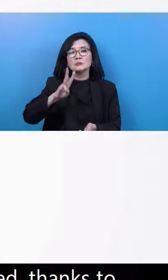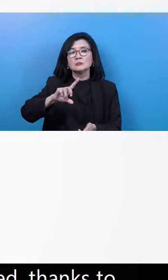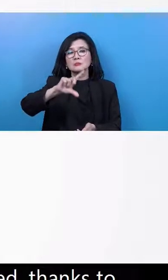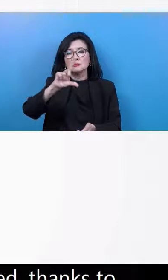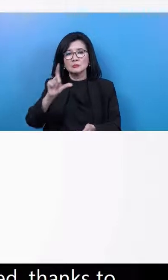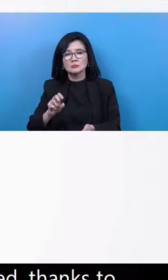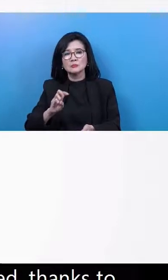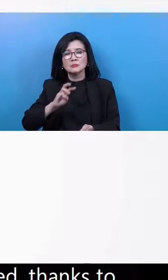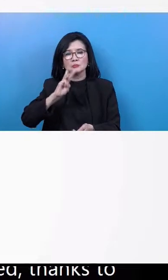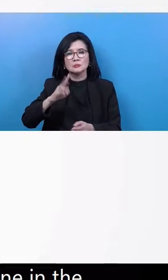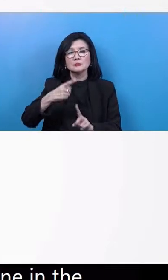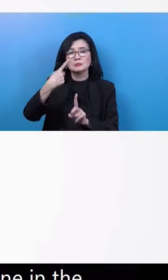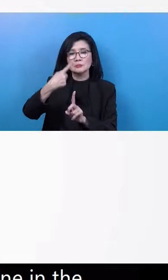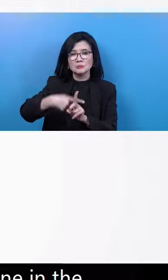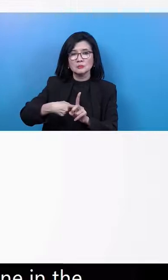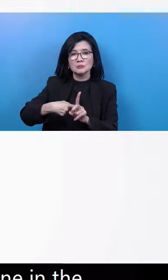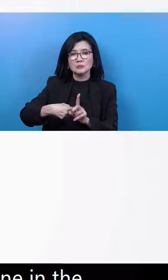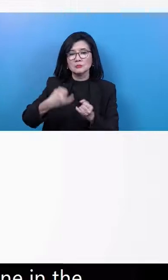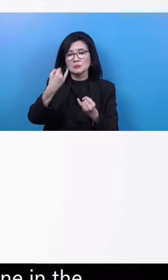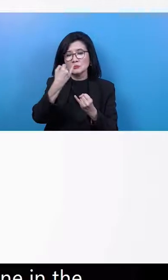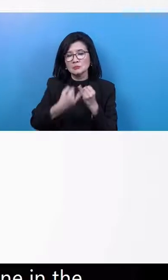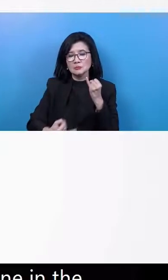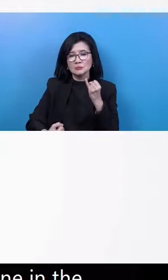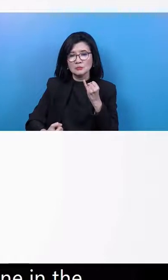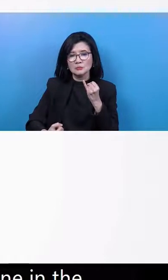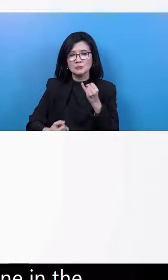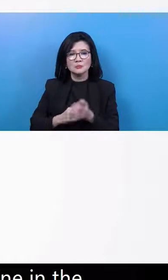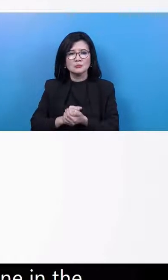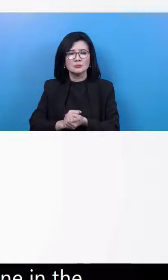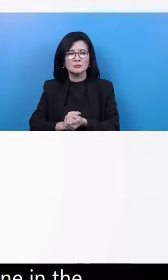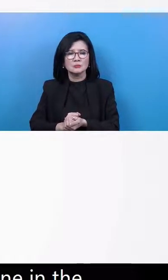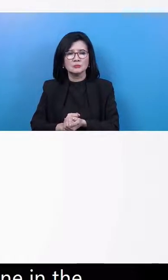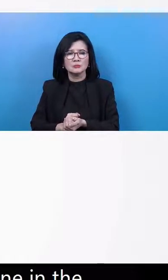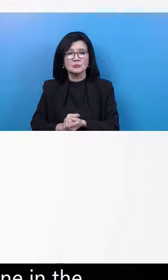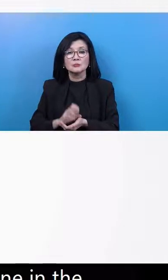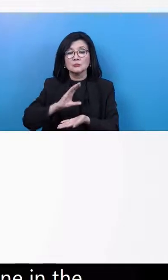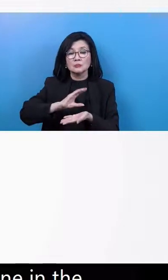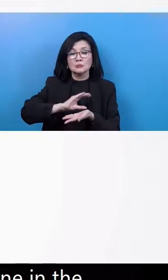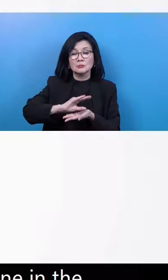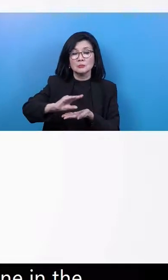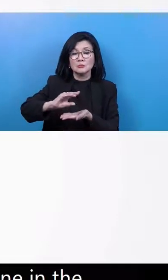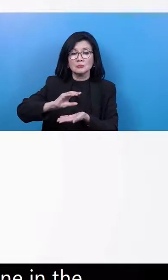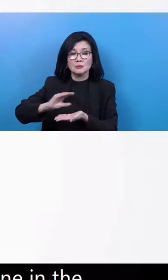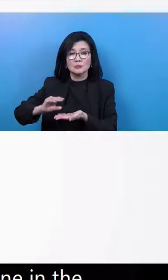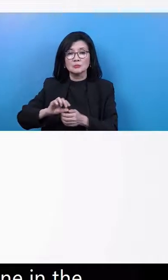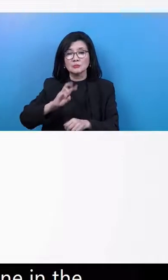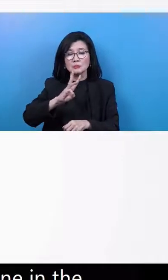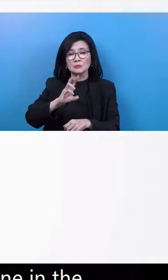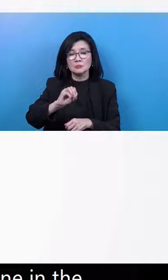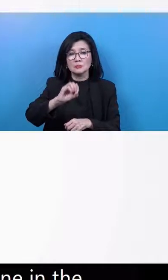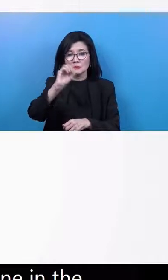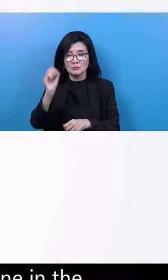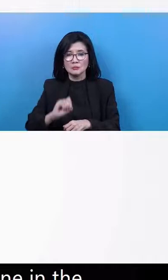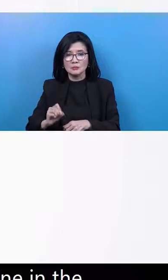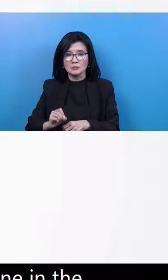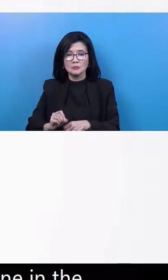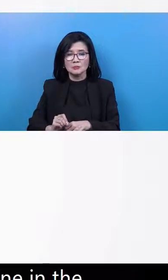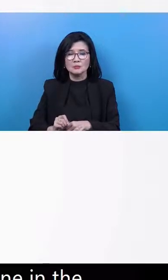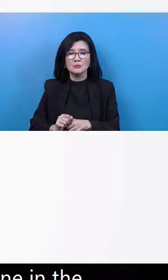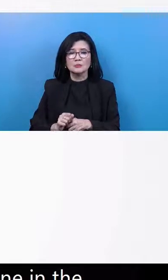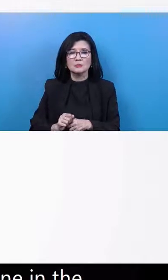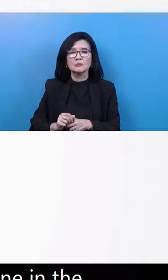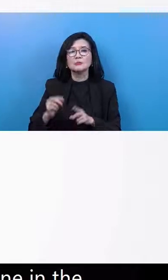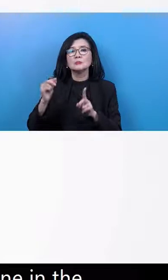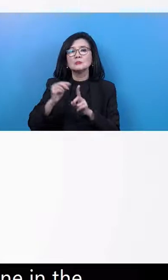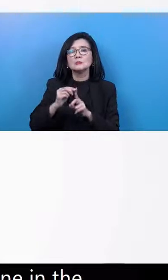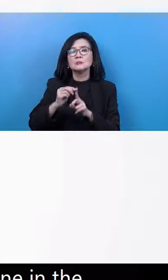del 30% del PIB y se mantuvo durante todo el periodo del 2021 por encima